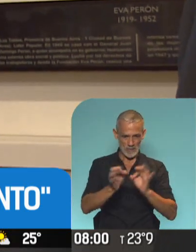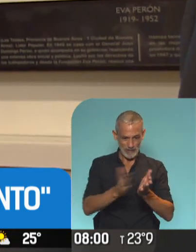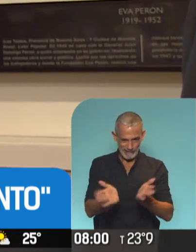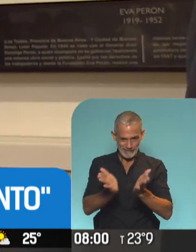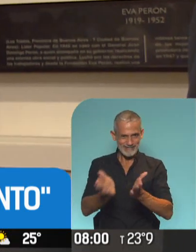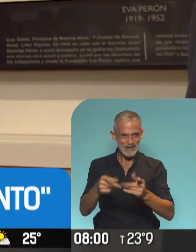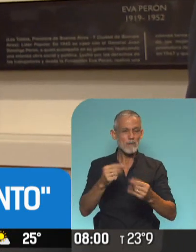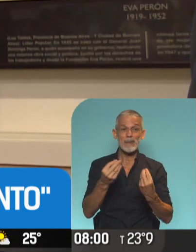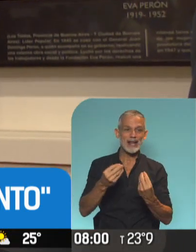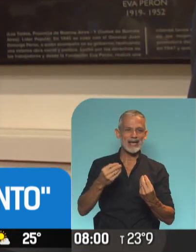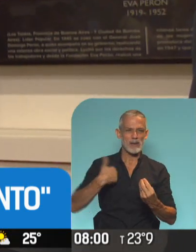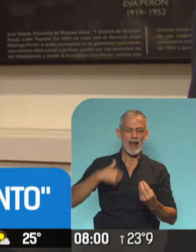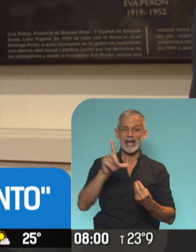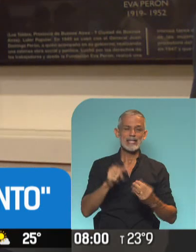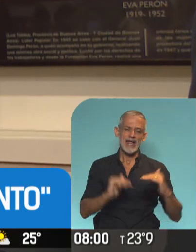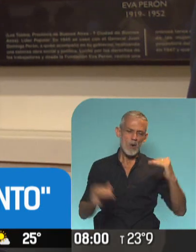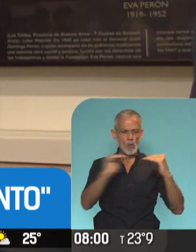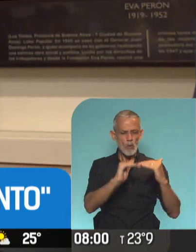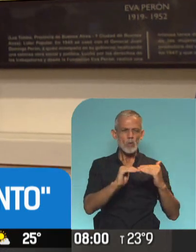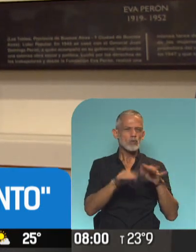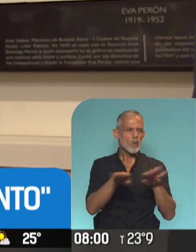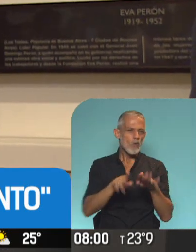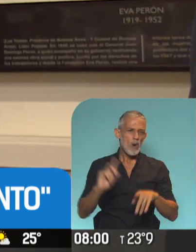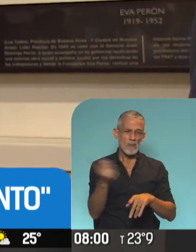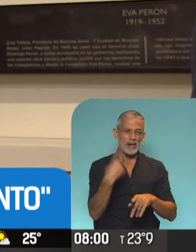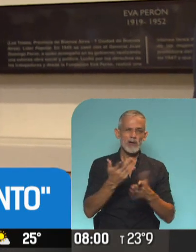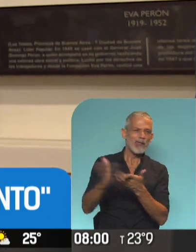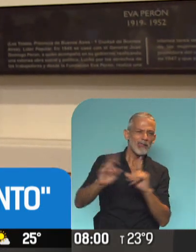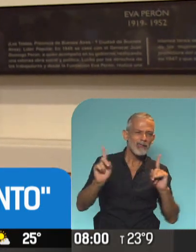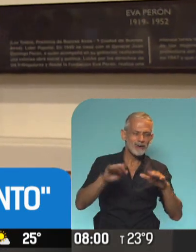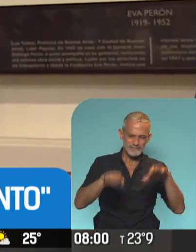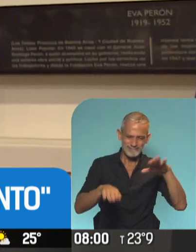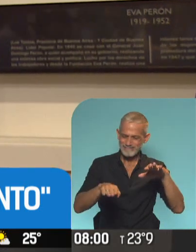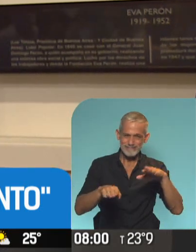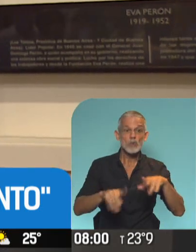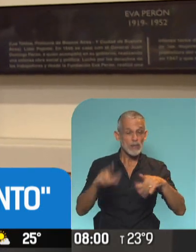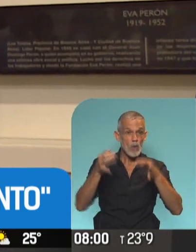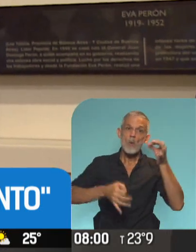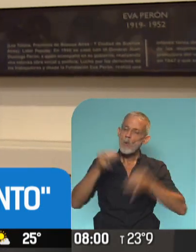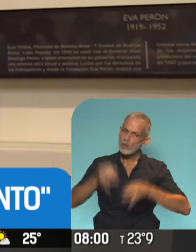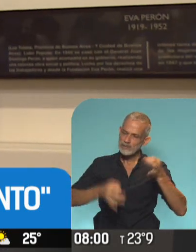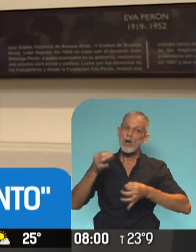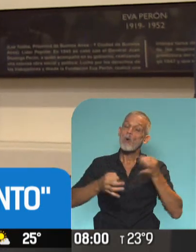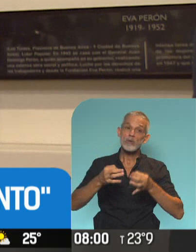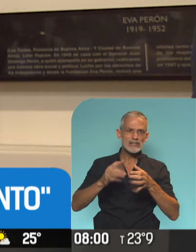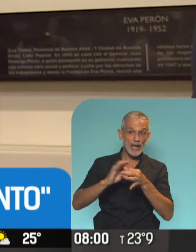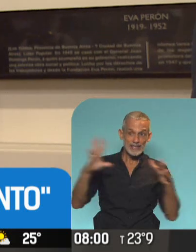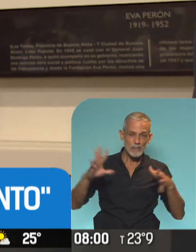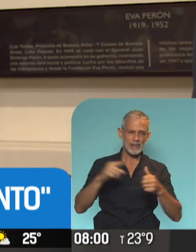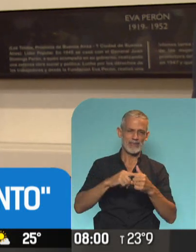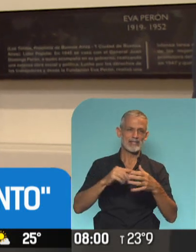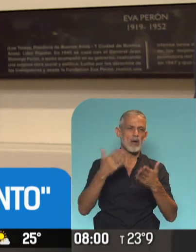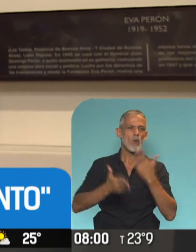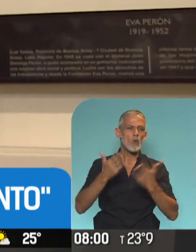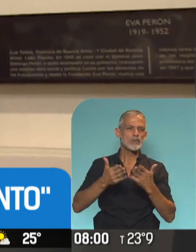que tengamos un país justo, igualitario, sin discriminación y sobre todo con una justicia independiente, una justicia que esté